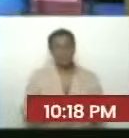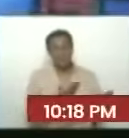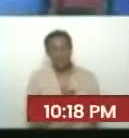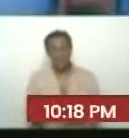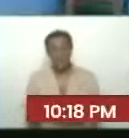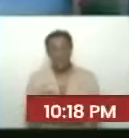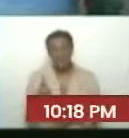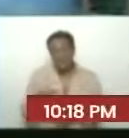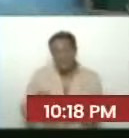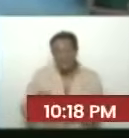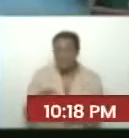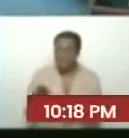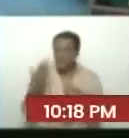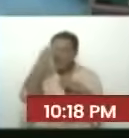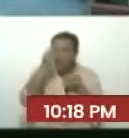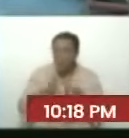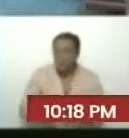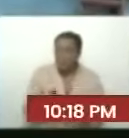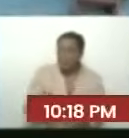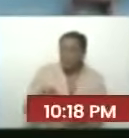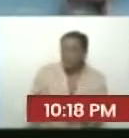Adelante, chico, ¿cómo estás tú?